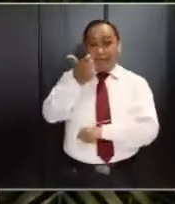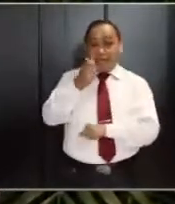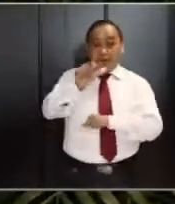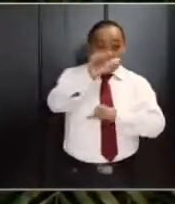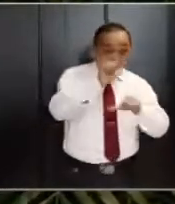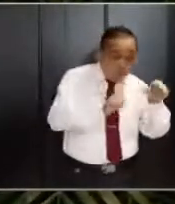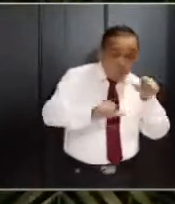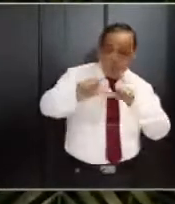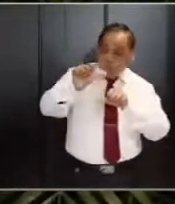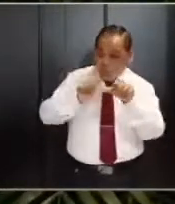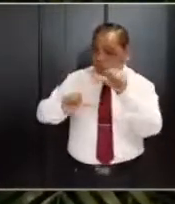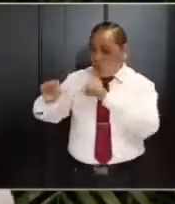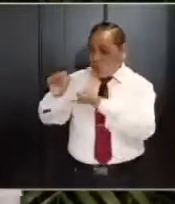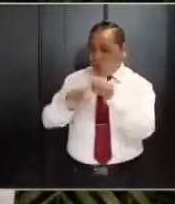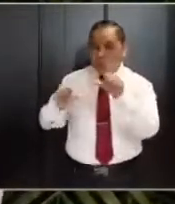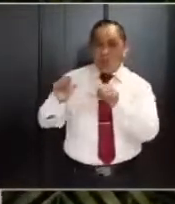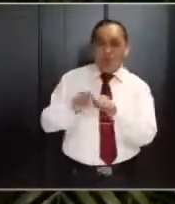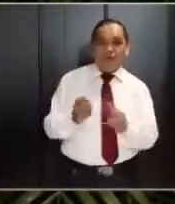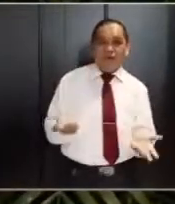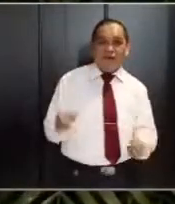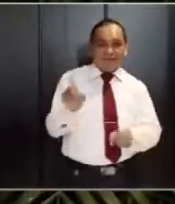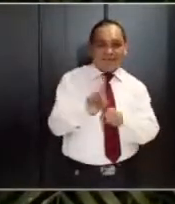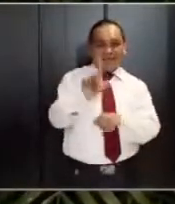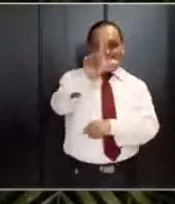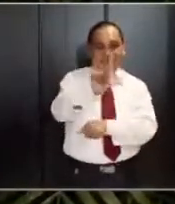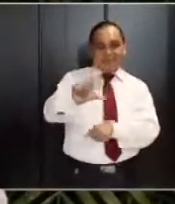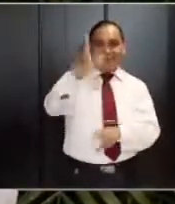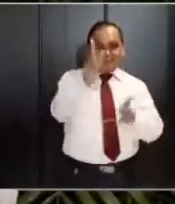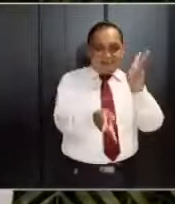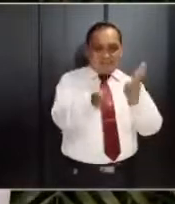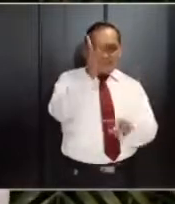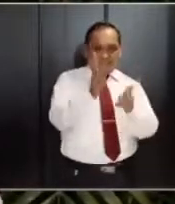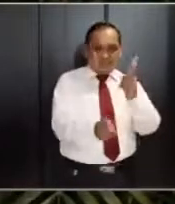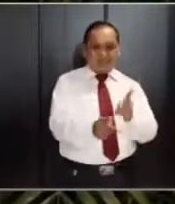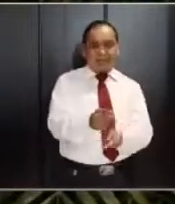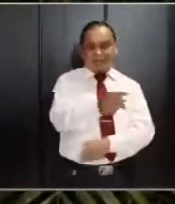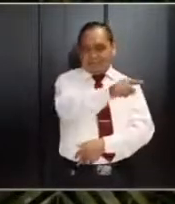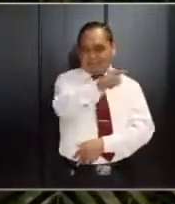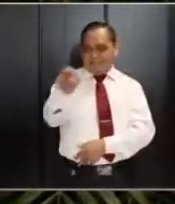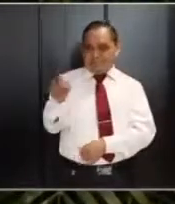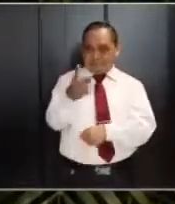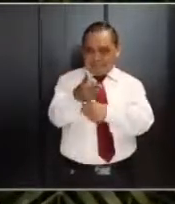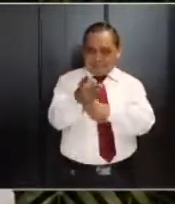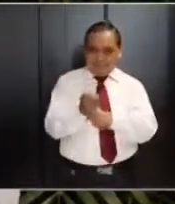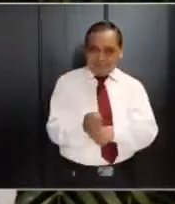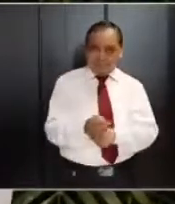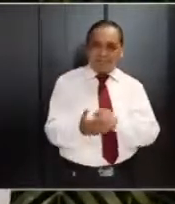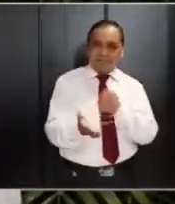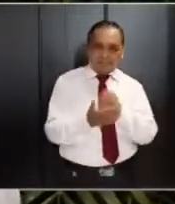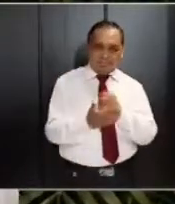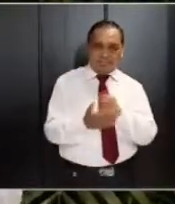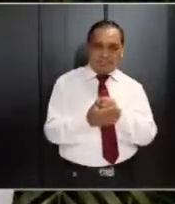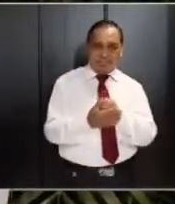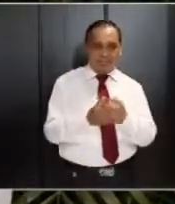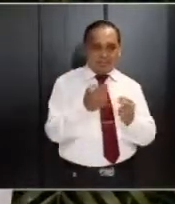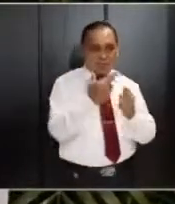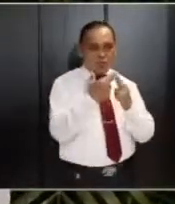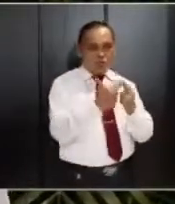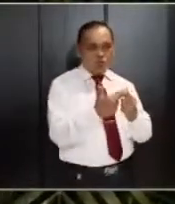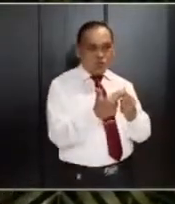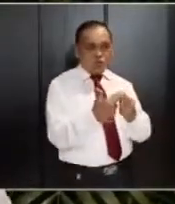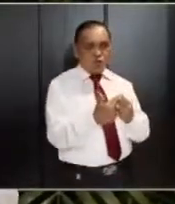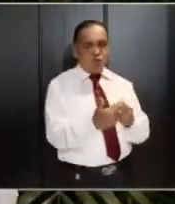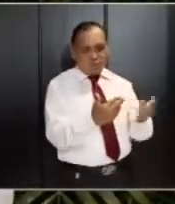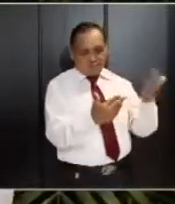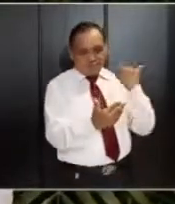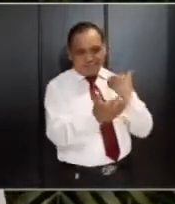un círculo, ¿no? El lunes va a ser la plática informativa, invitamos, hacemos el anuncio a los distribuidores, proveedores del